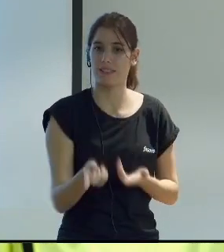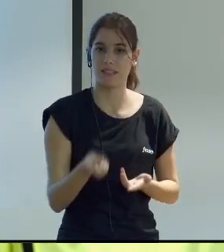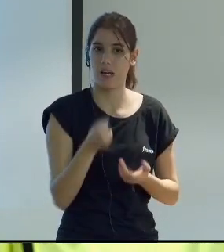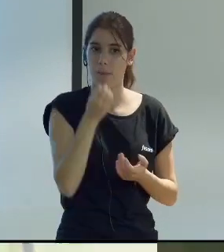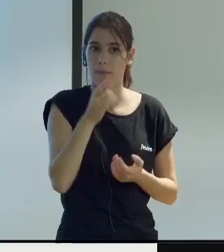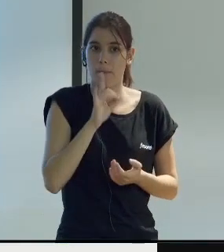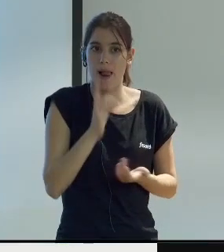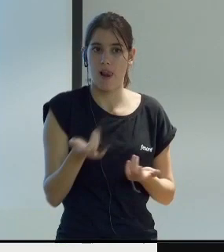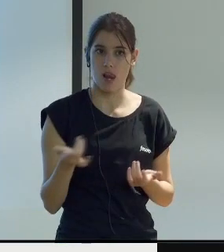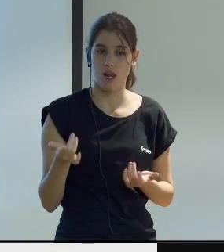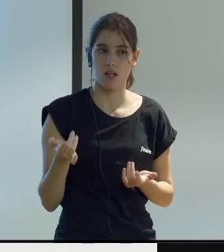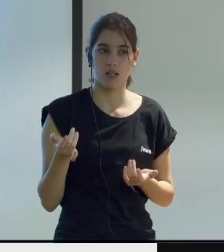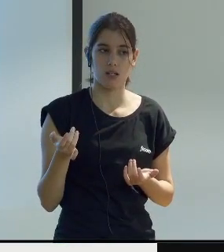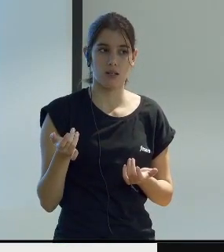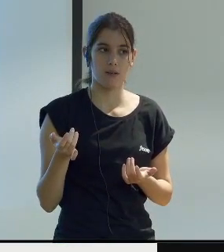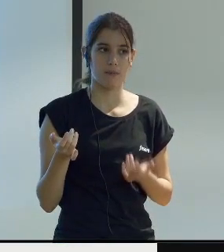Y